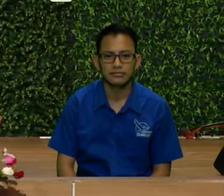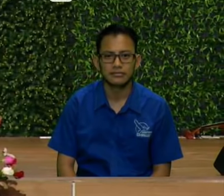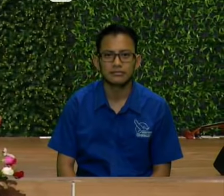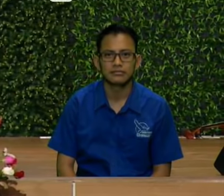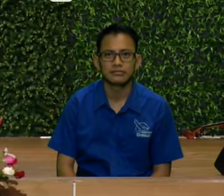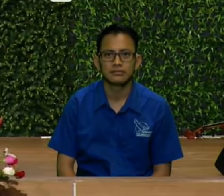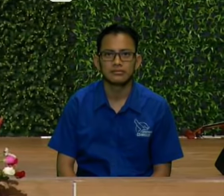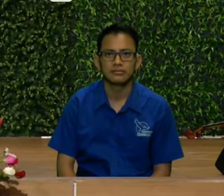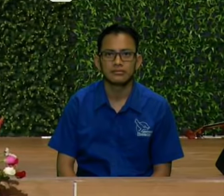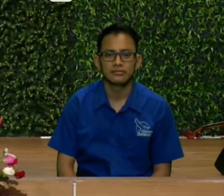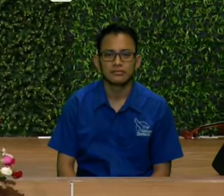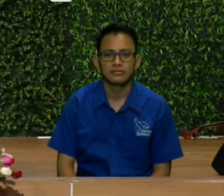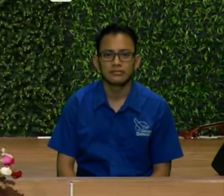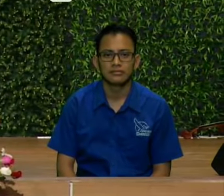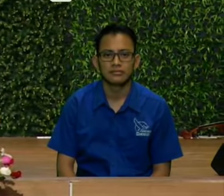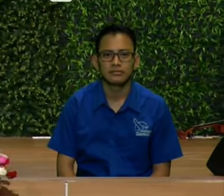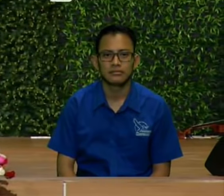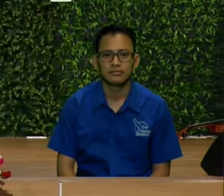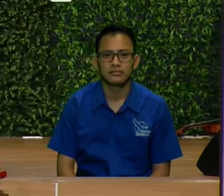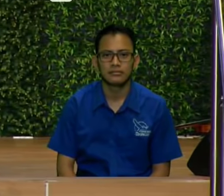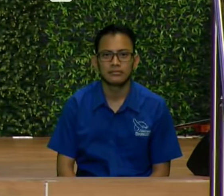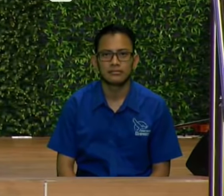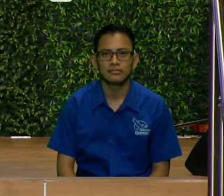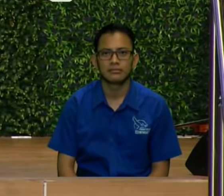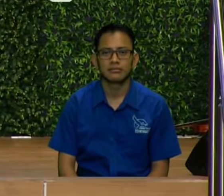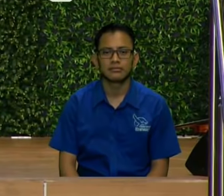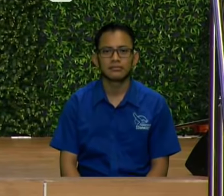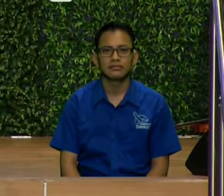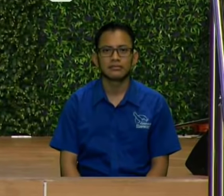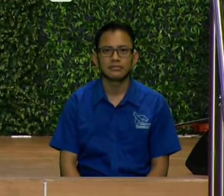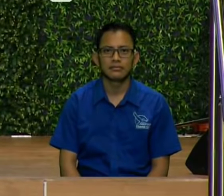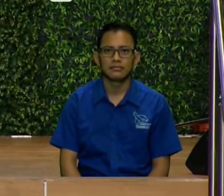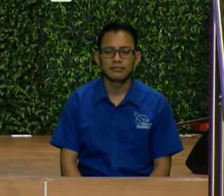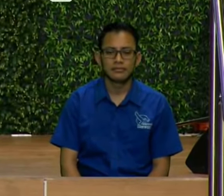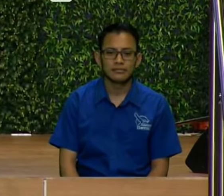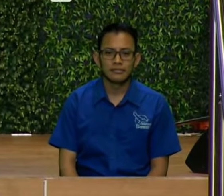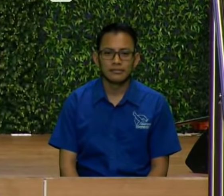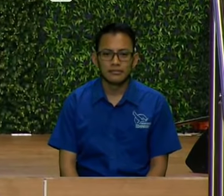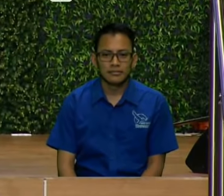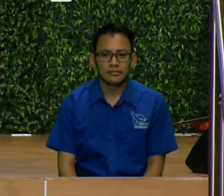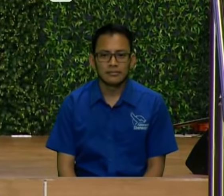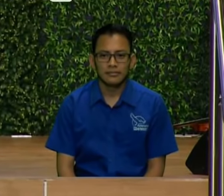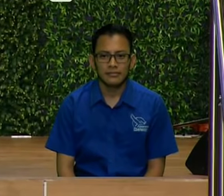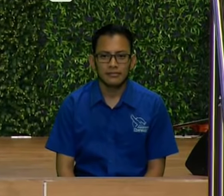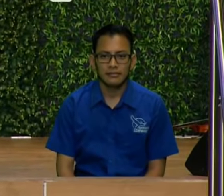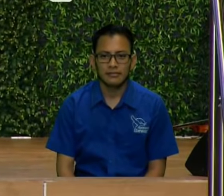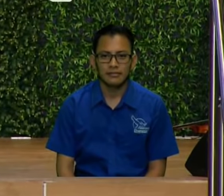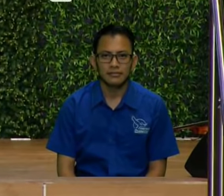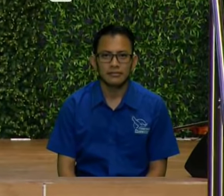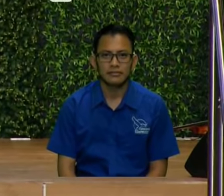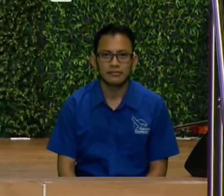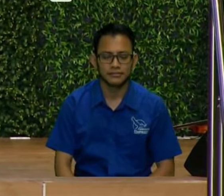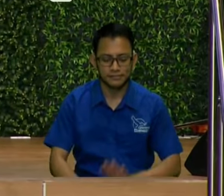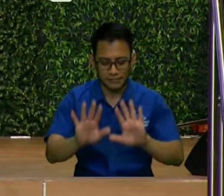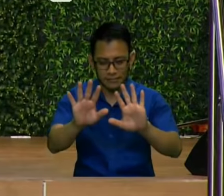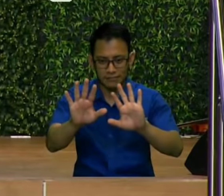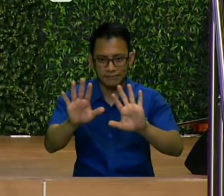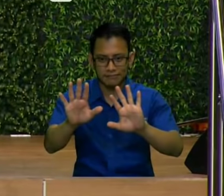Y para eso tiene que haber también mucho equilibrio. Híjole, solo esa es una temática. Pues mire usted,